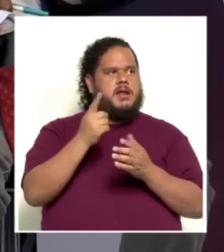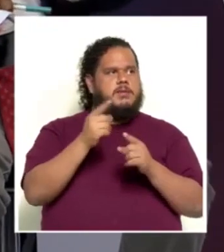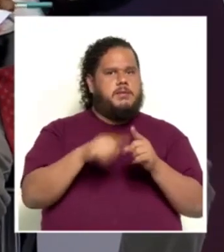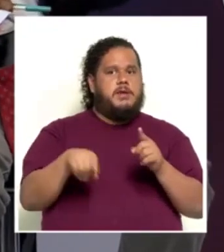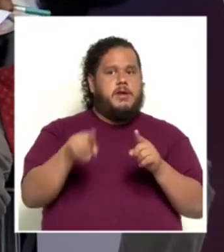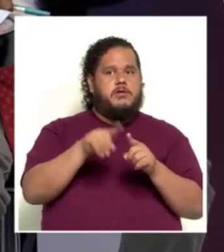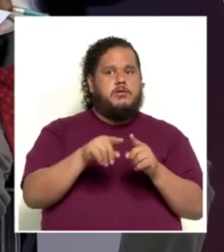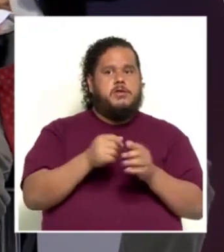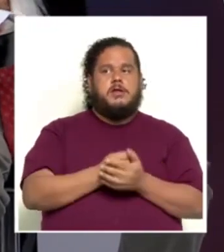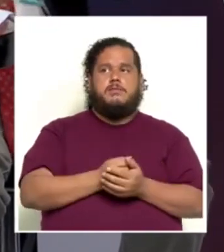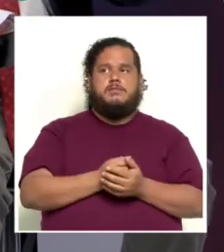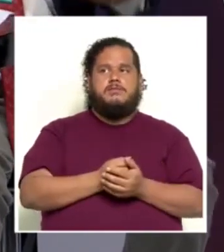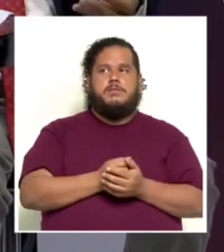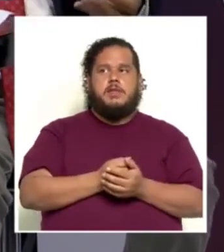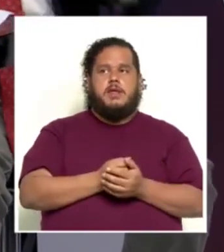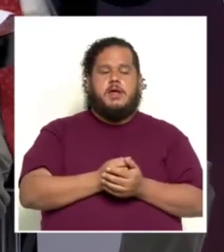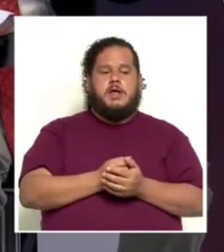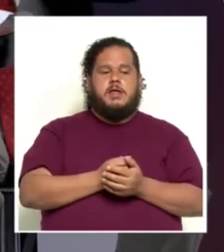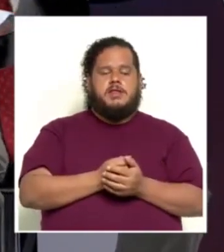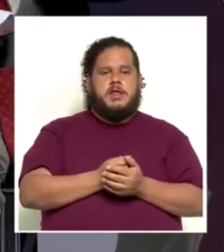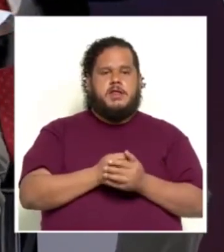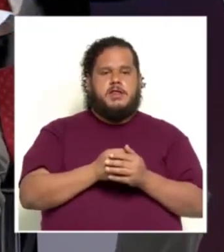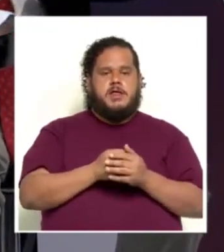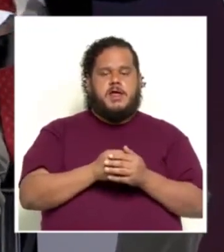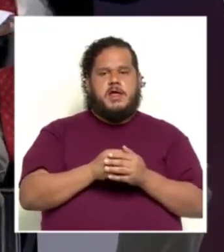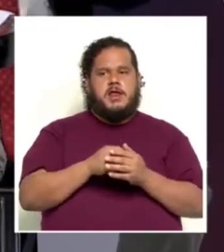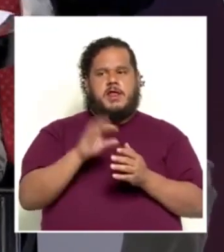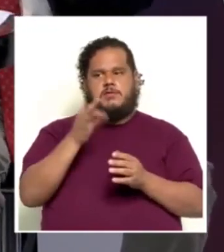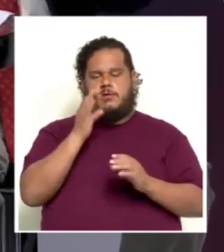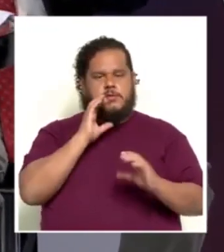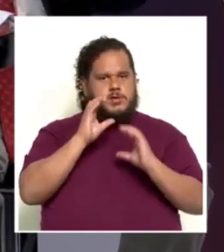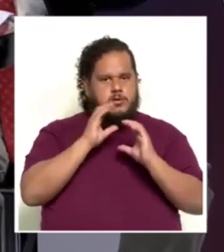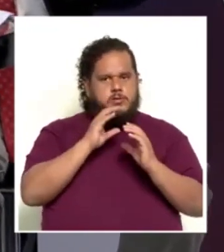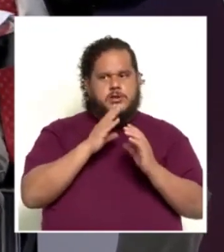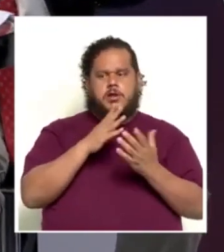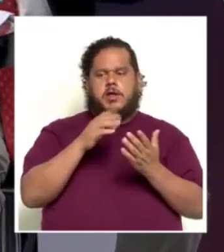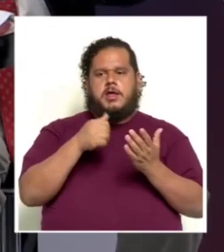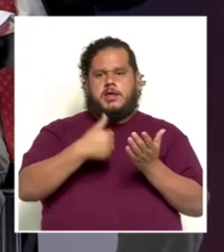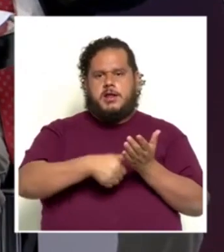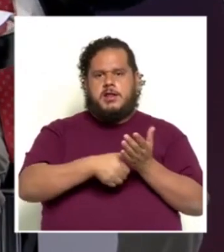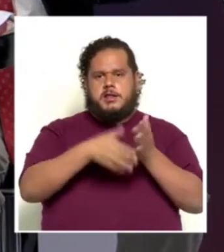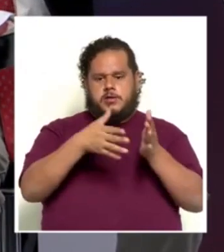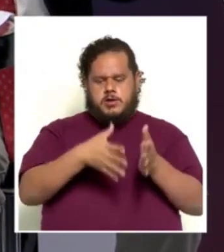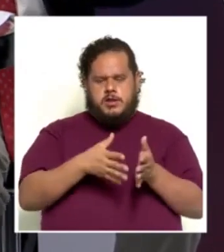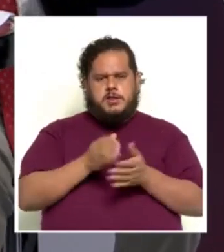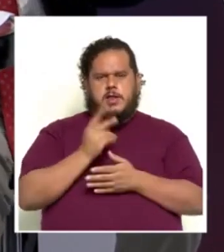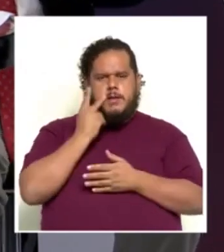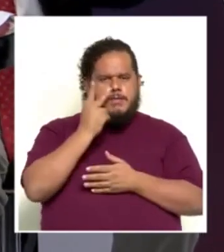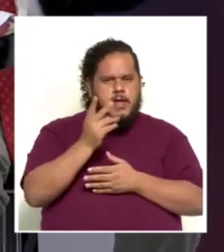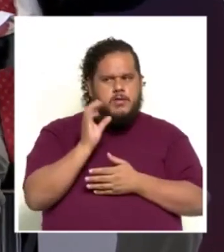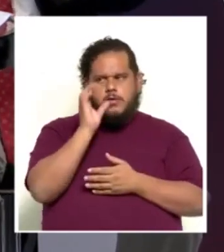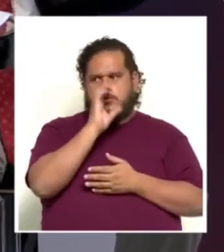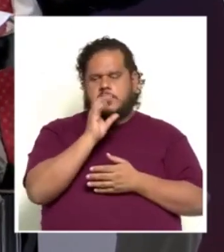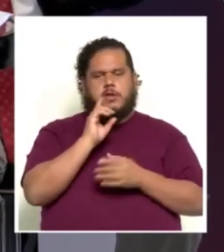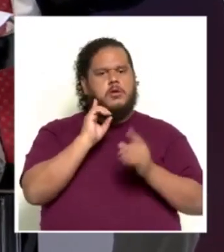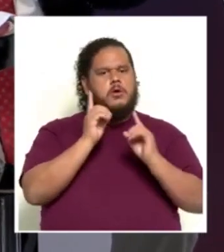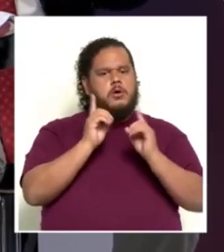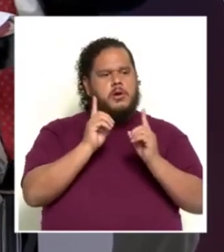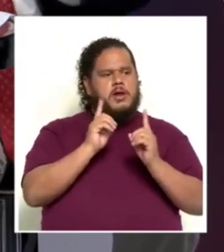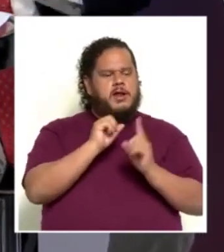ronda, desde la prensa y desde las candidaturas, se estaba viendo, buscando cuál era el